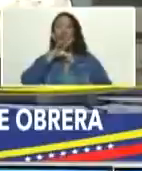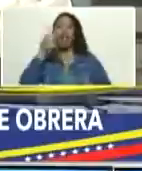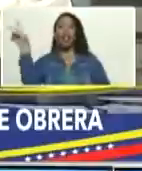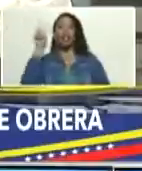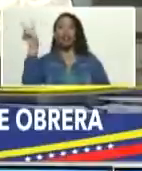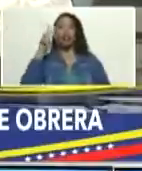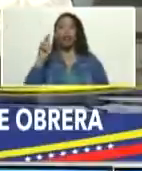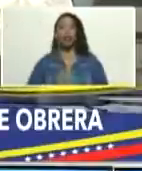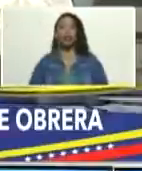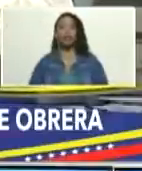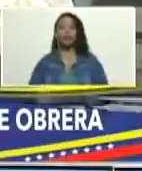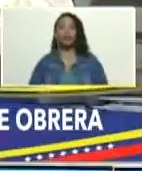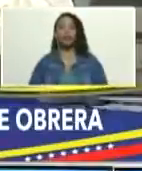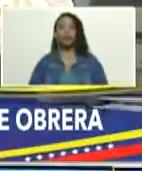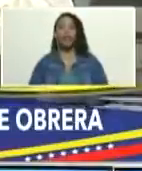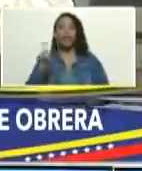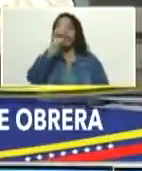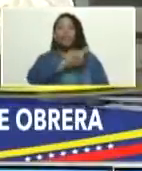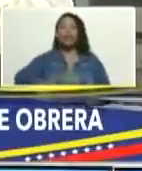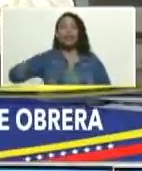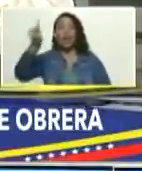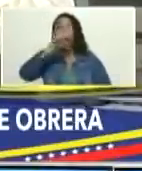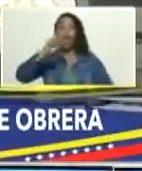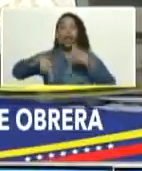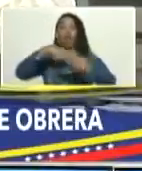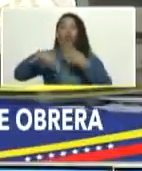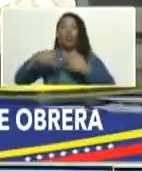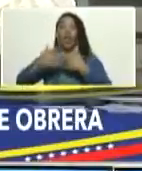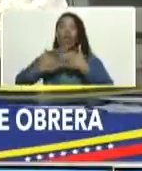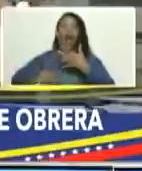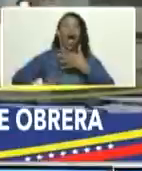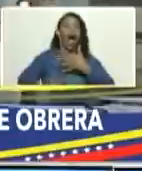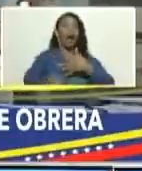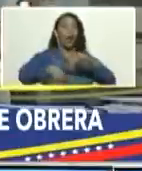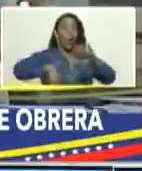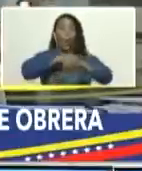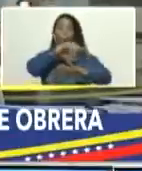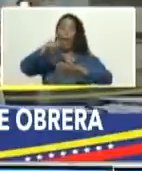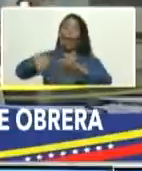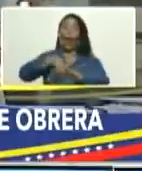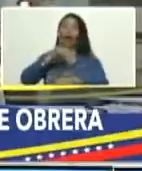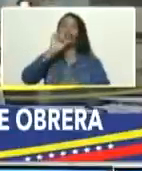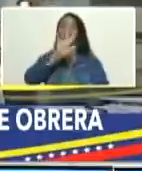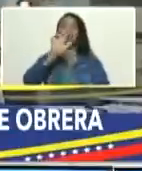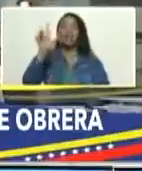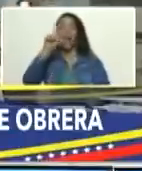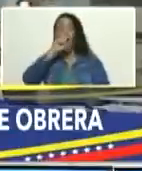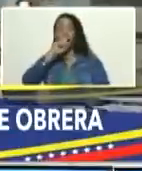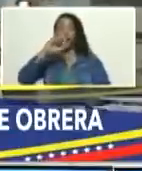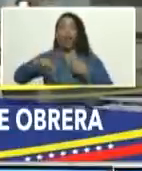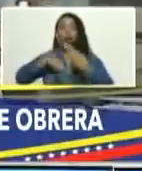Venezuela, el ciclo revolucionario más largo, 33 años.